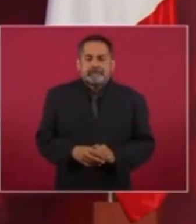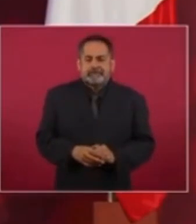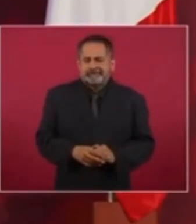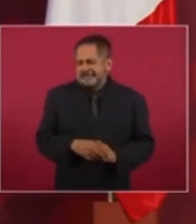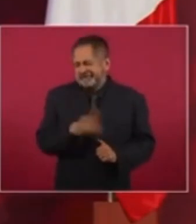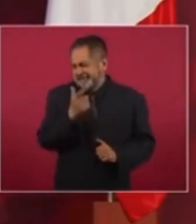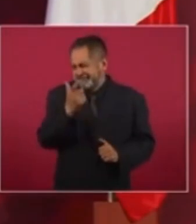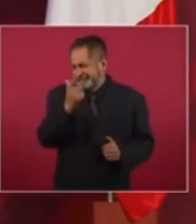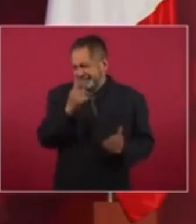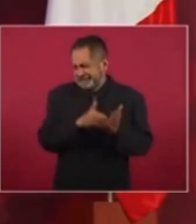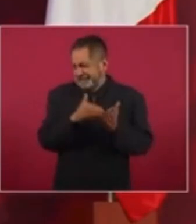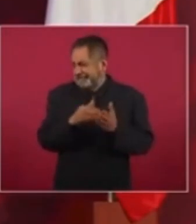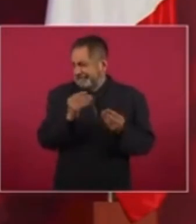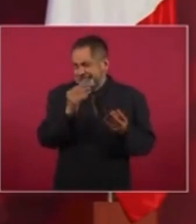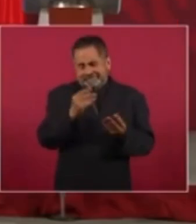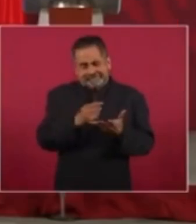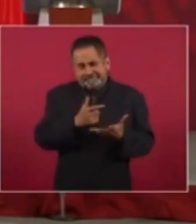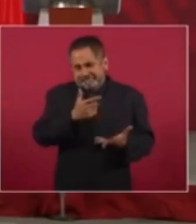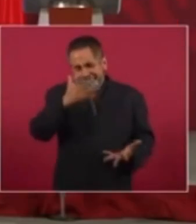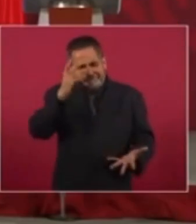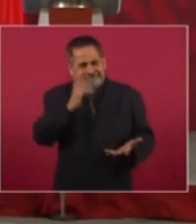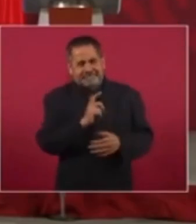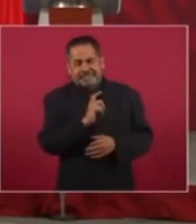una cantidad